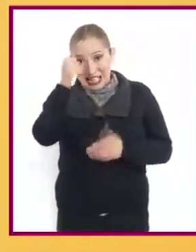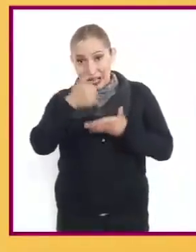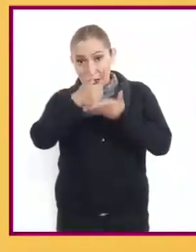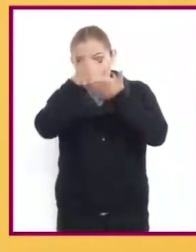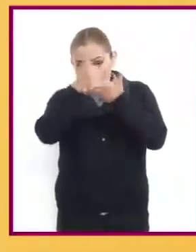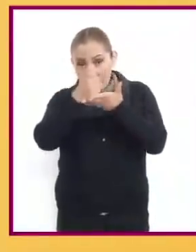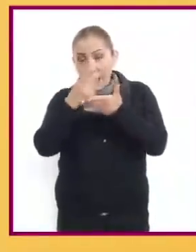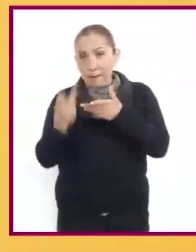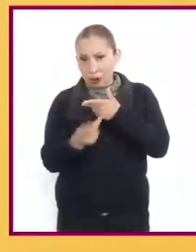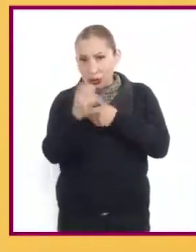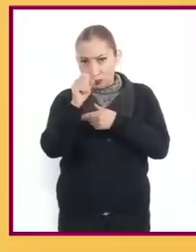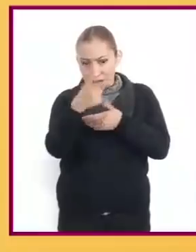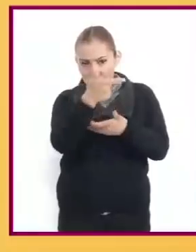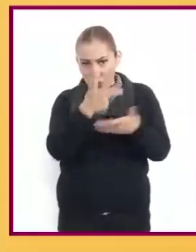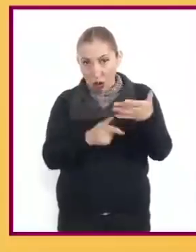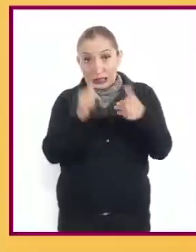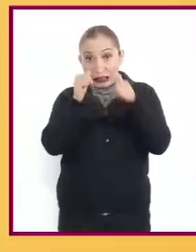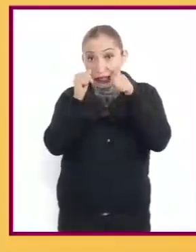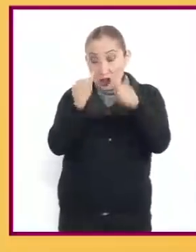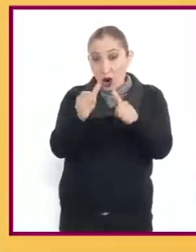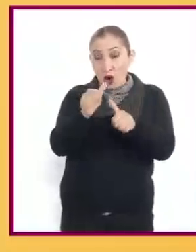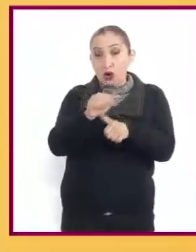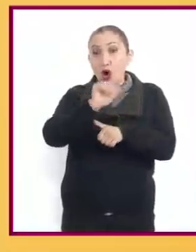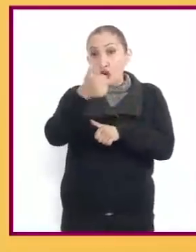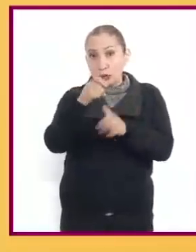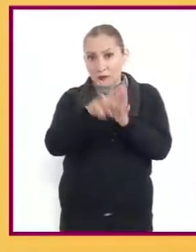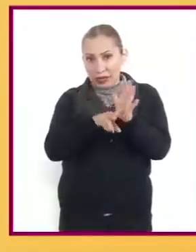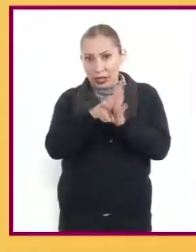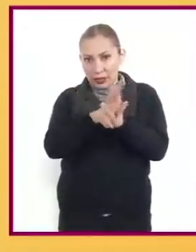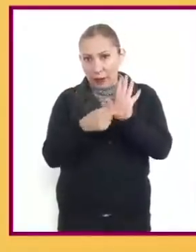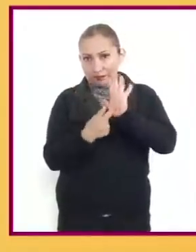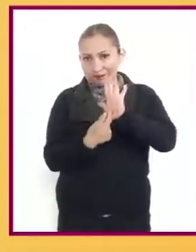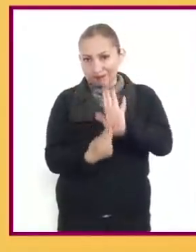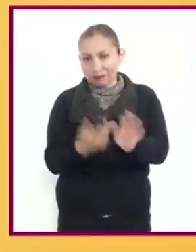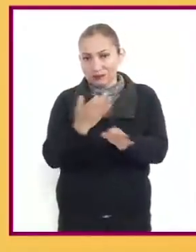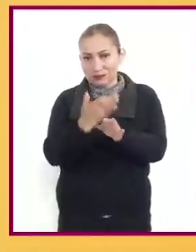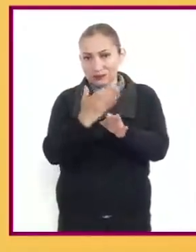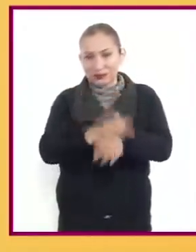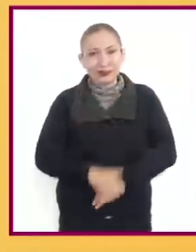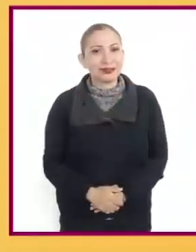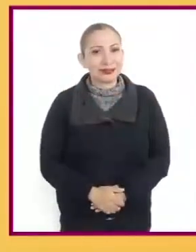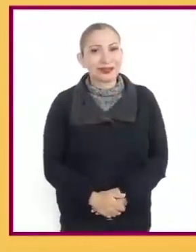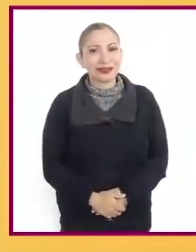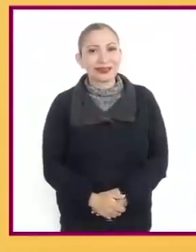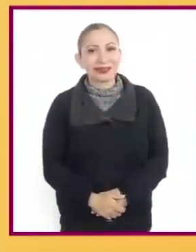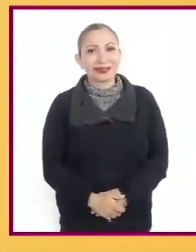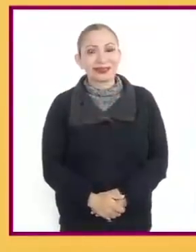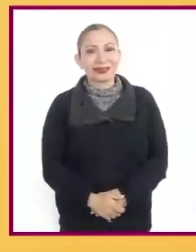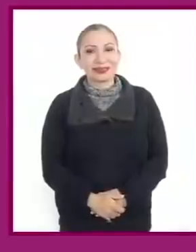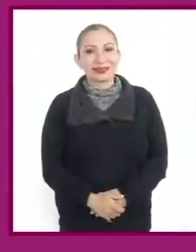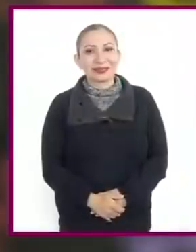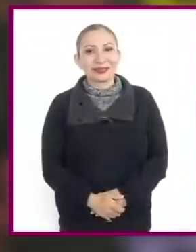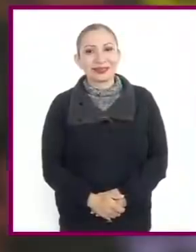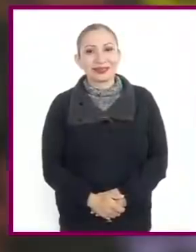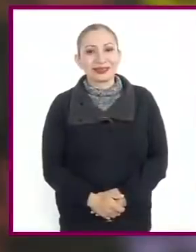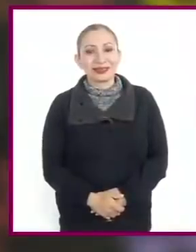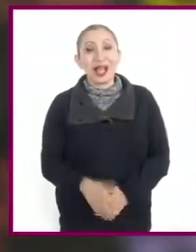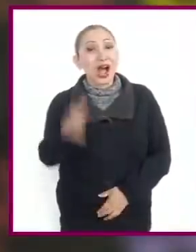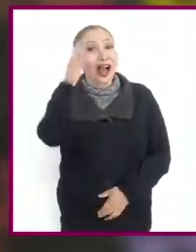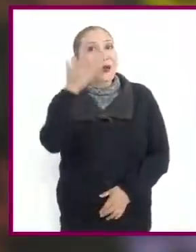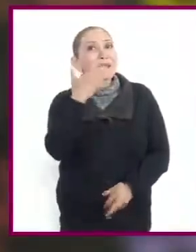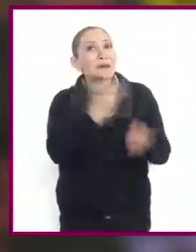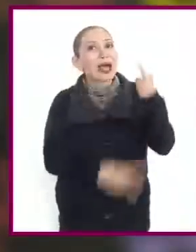las preguntas anteriores, pongan mucha atención a la cápsula que les presentaremos a continuación.